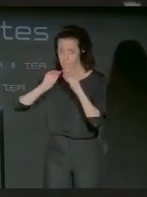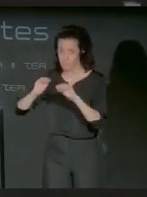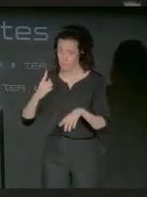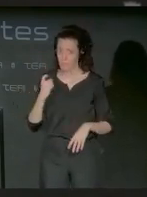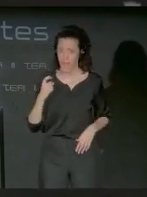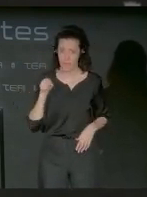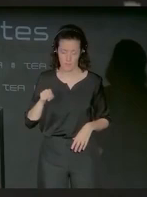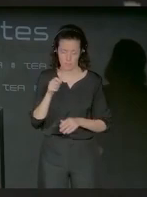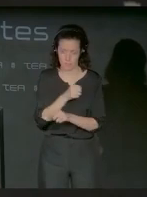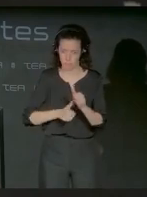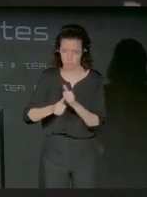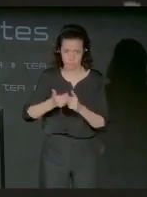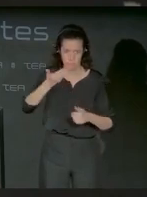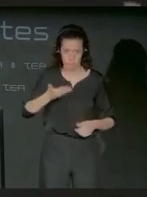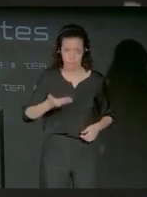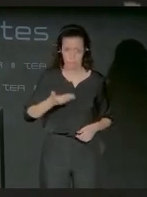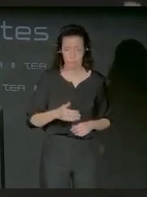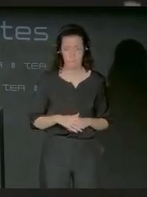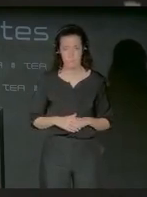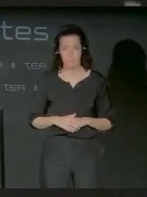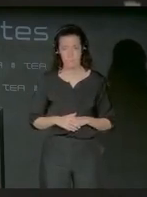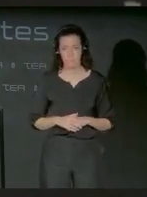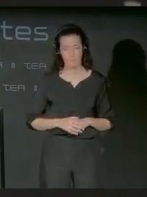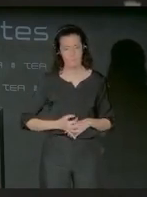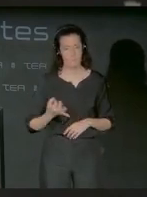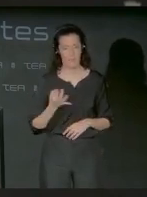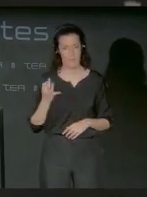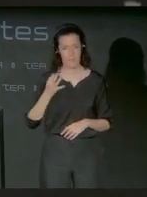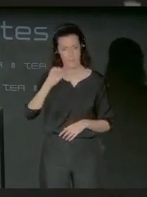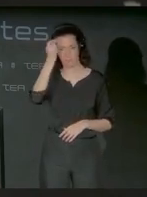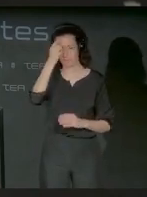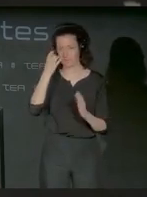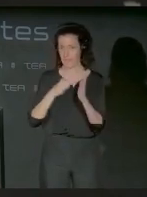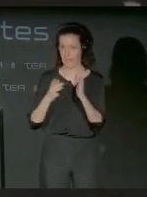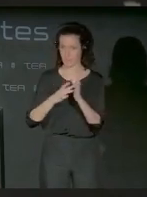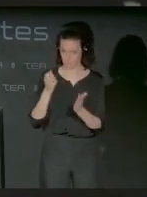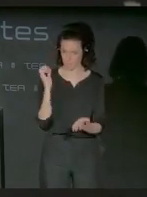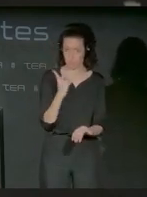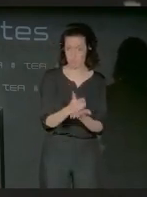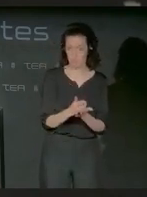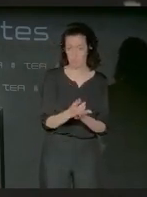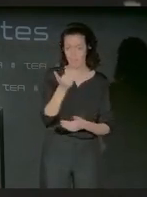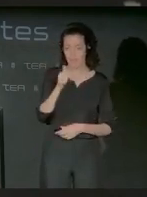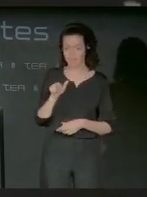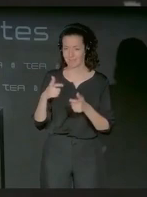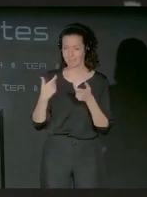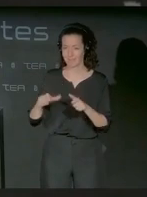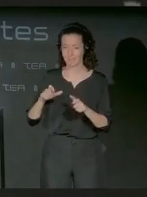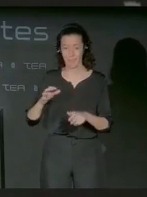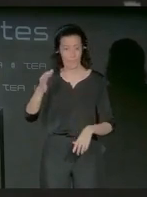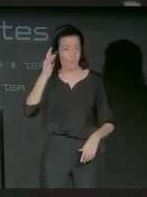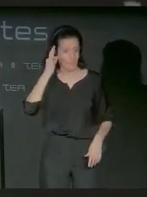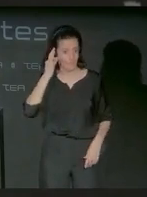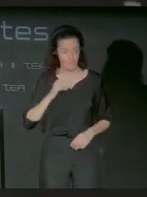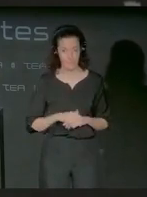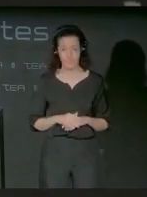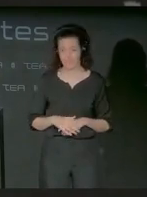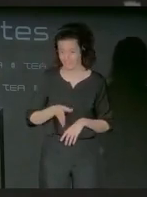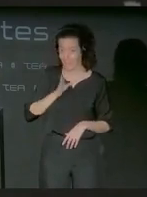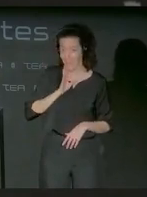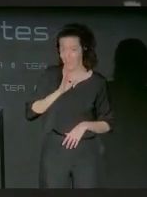debemos apostar por el talento en general y el femenino en particular como ya se ha mencionado la presencia femenina